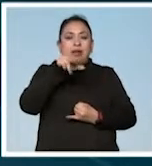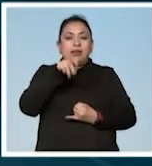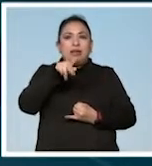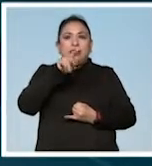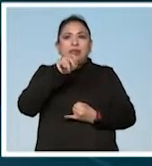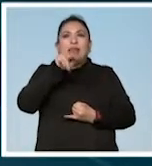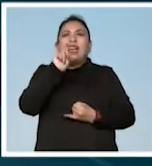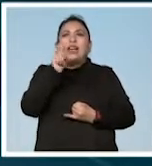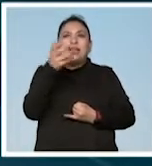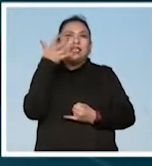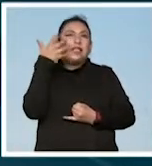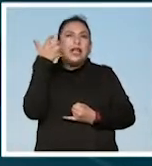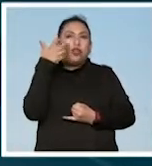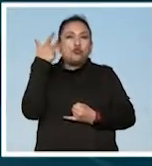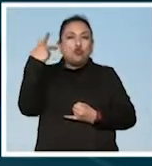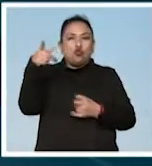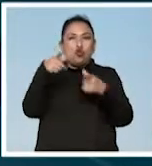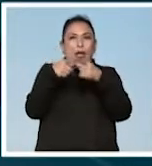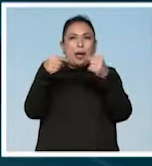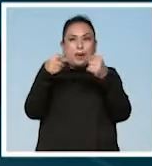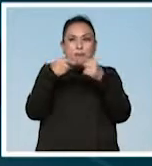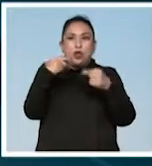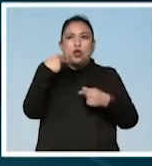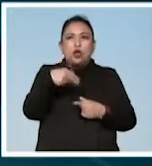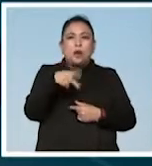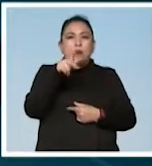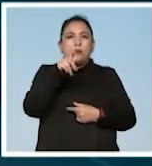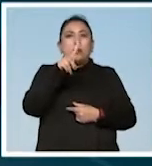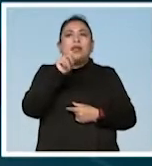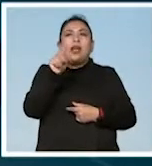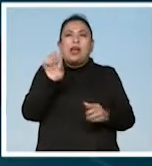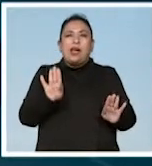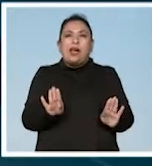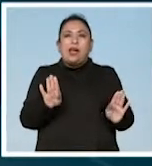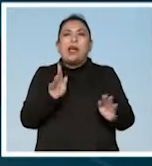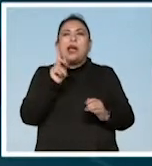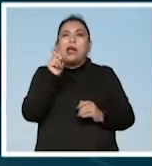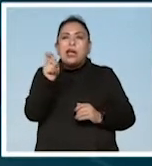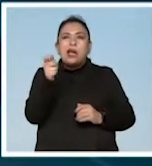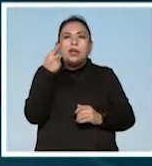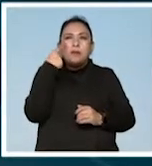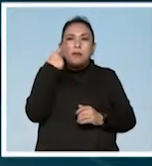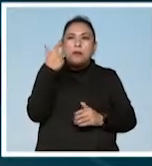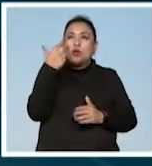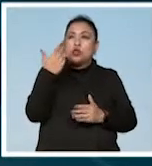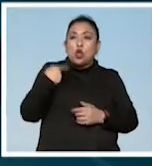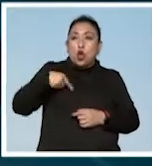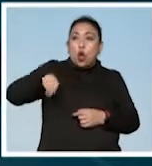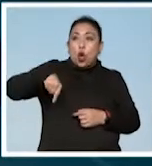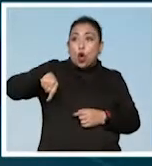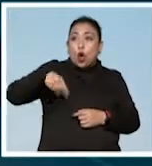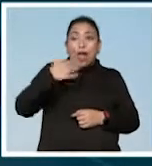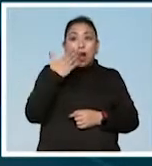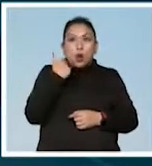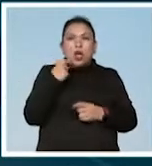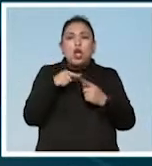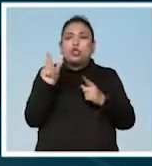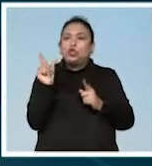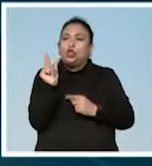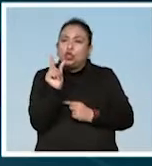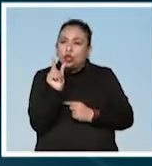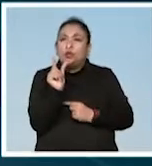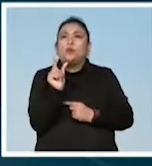escultura de un gatito de raza japonesa llamada Bobtail, que se caracterizan por su peculiar falta de cola o por tenerla muy